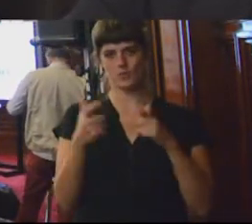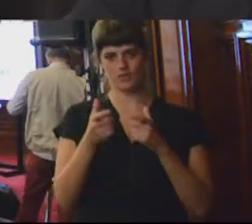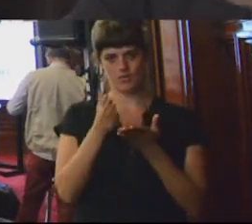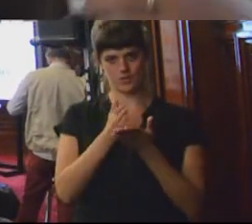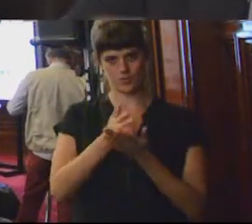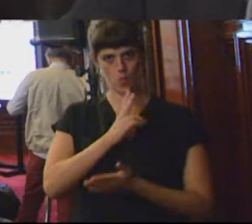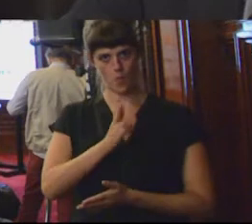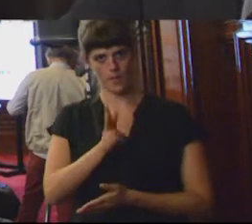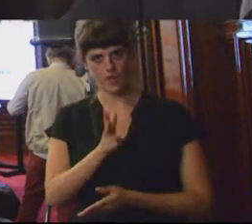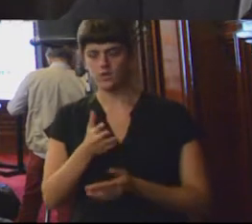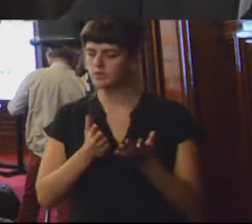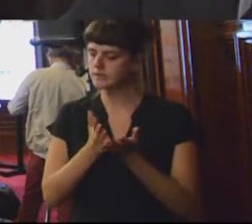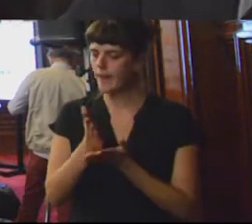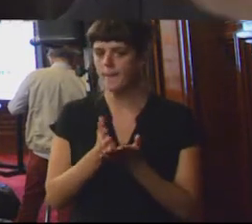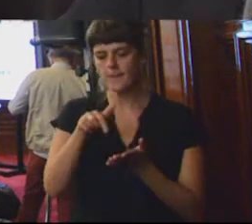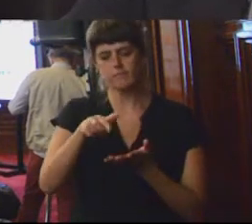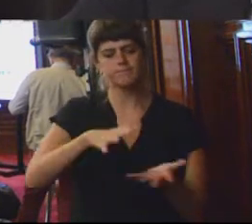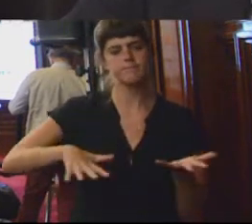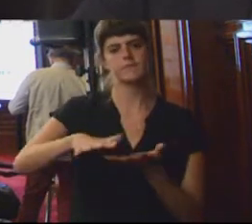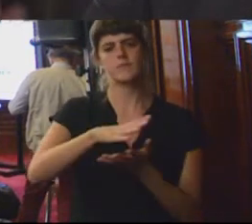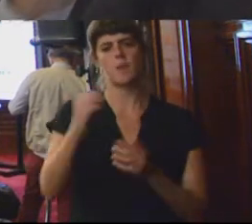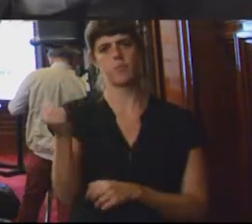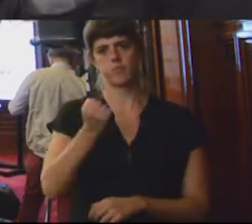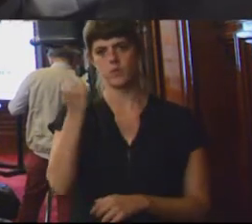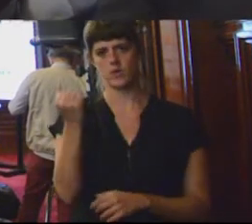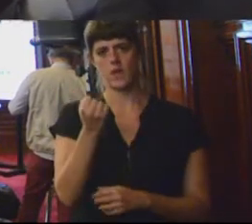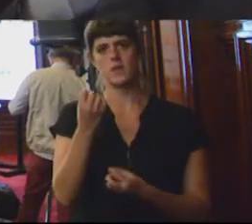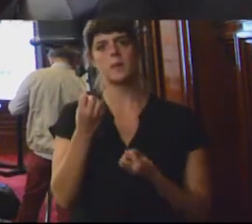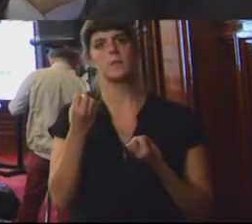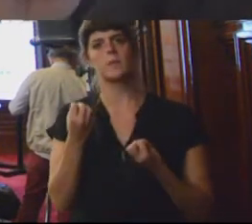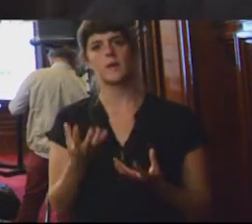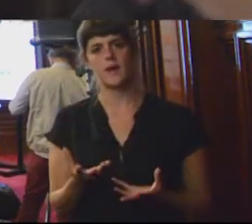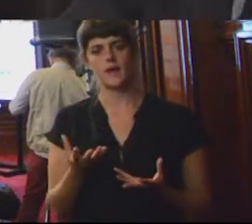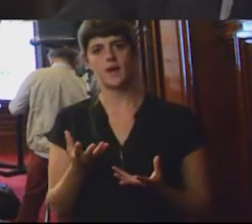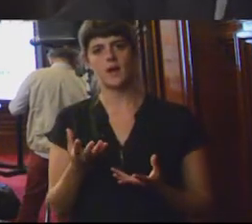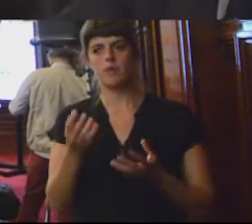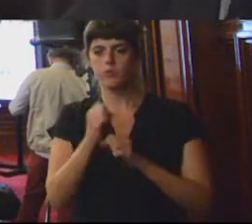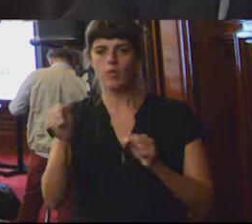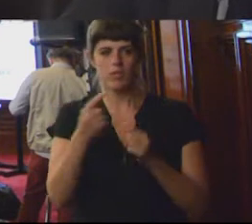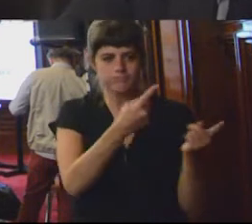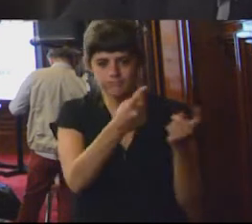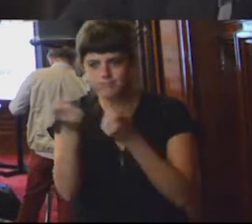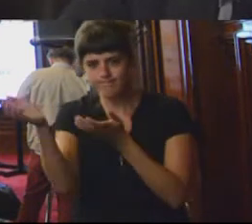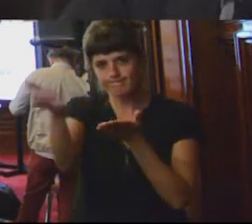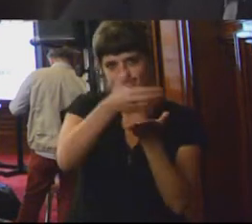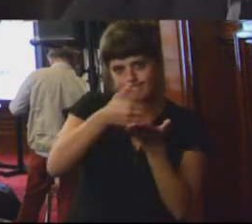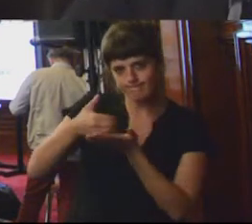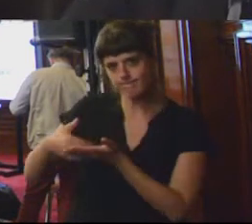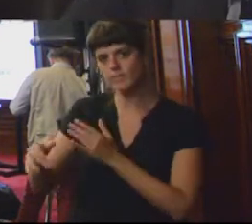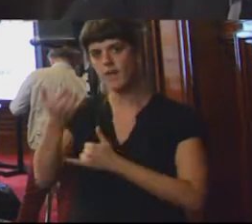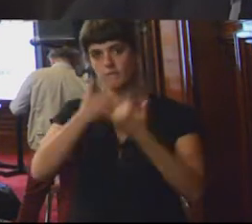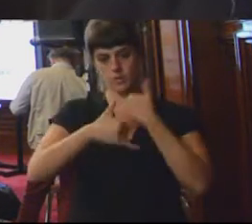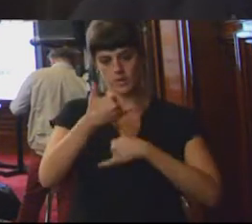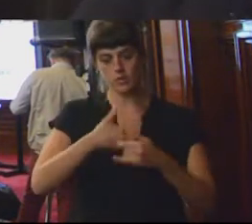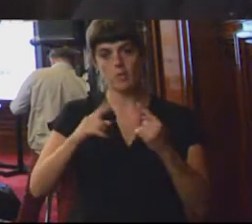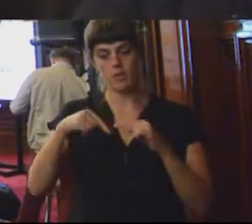un escenario importante para recabar información, para